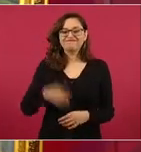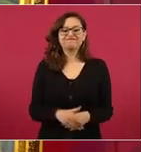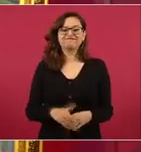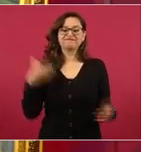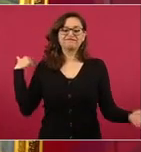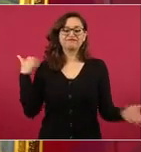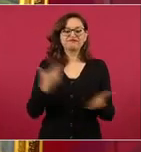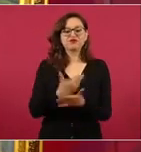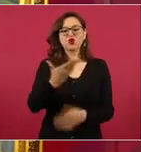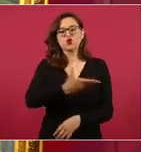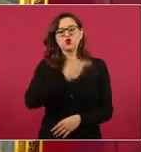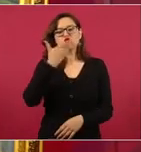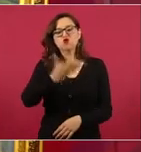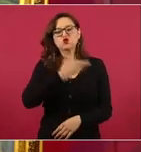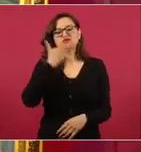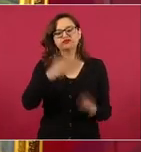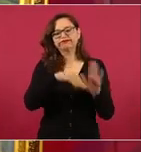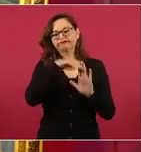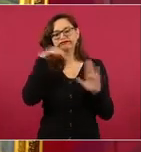destaca,